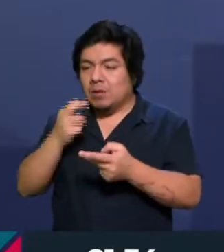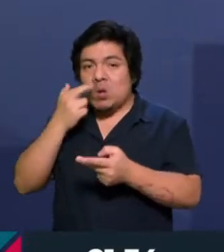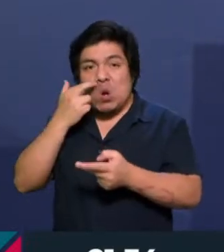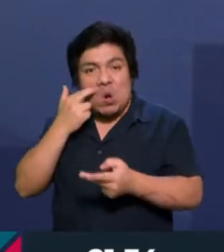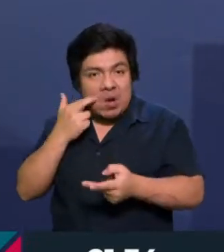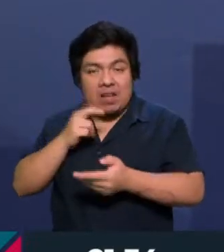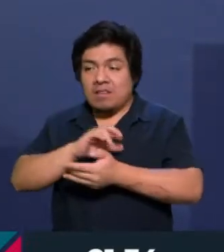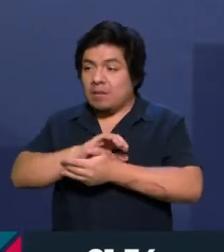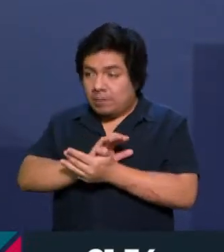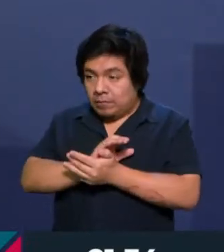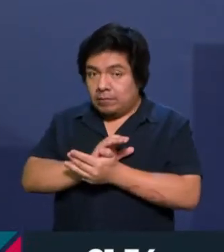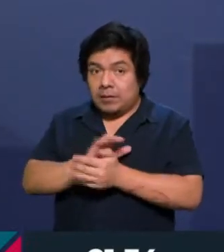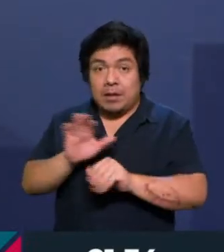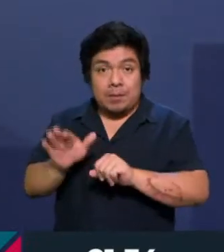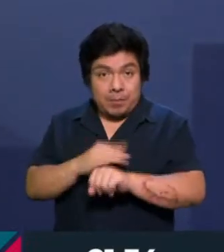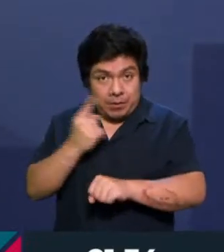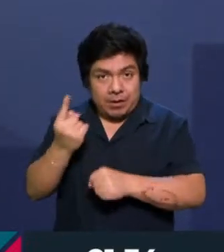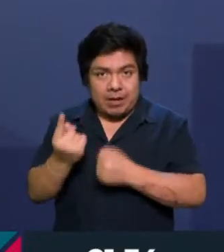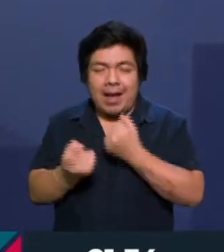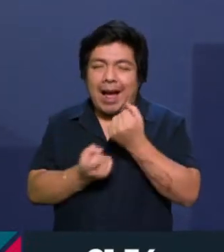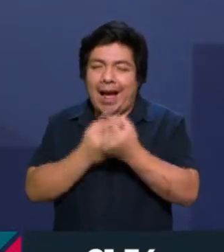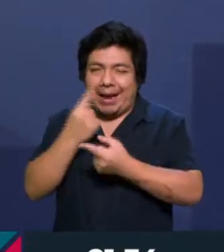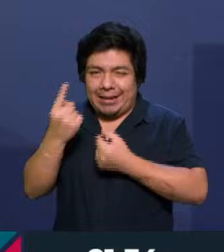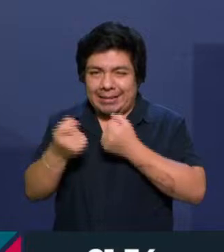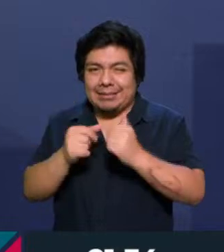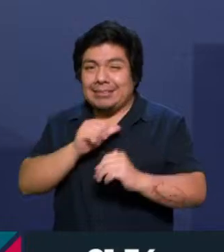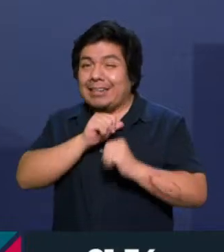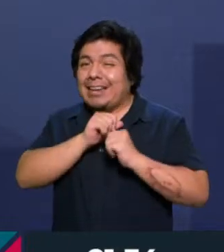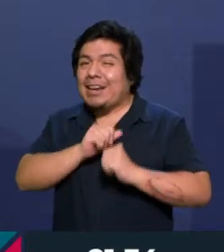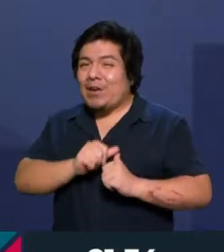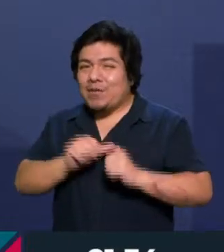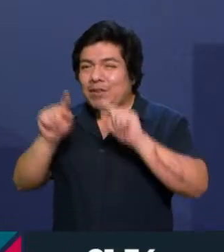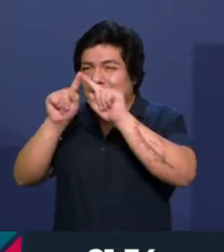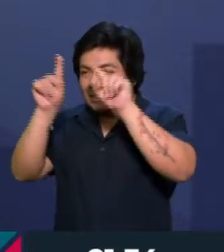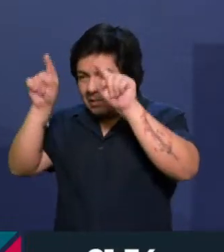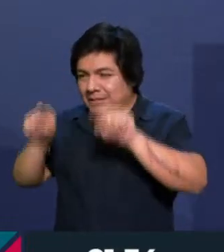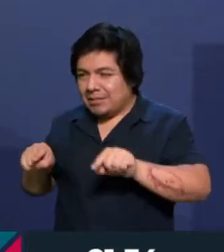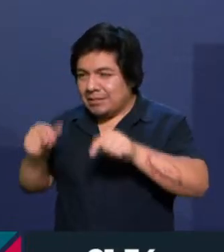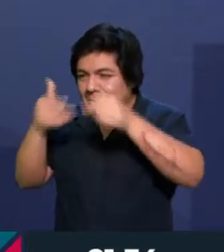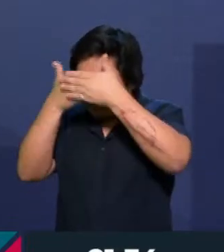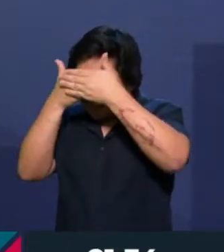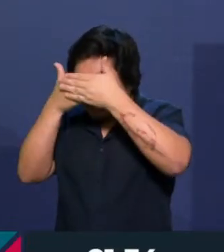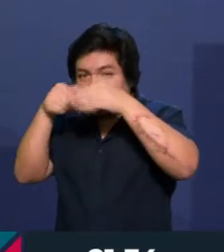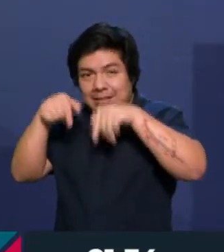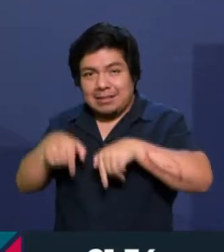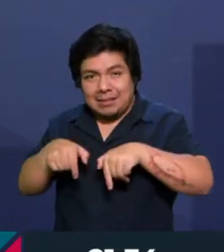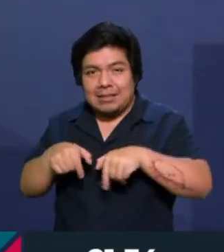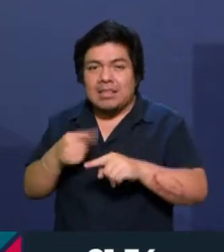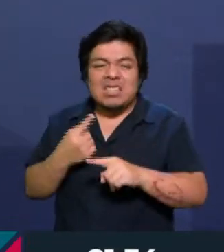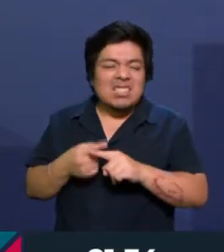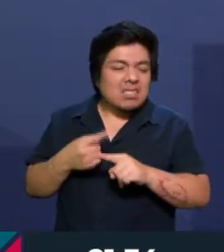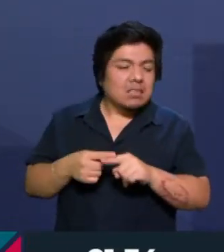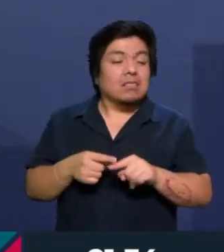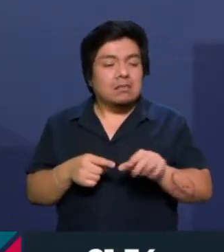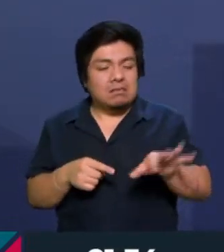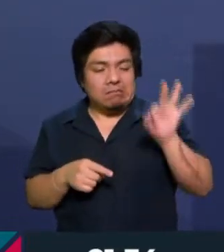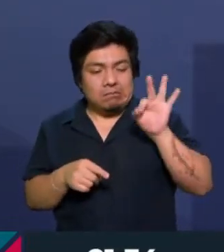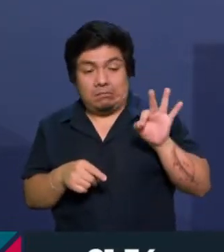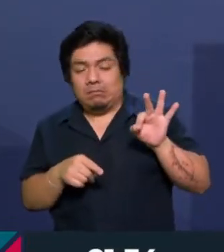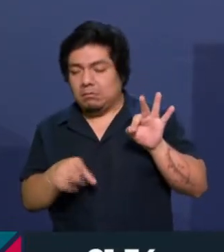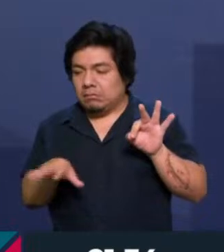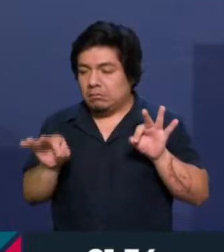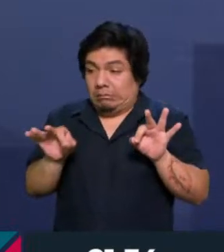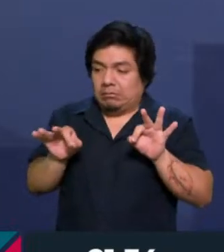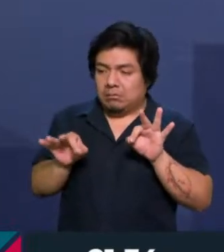las personas, porque hay un sesgo en lo que le llamamos funcionario de ventanilla, a quién elige, a quién no elige, cómo trata a unos, cómo trata a